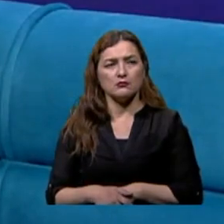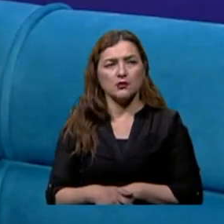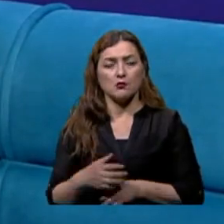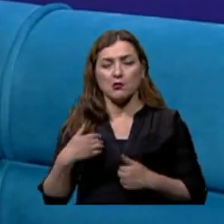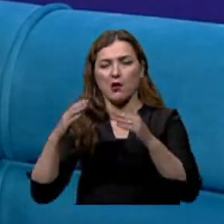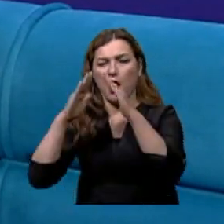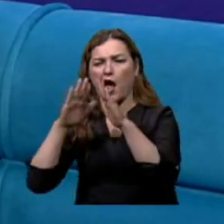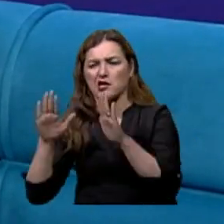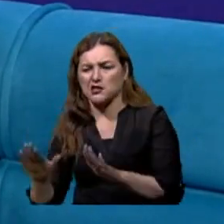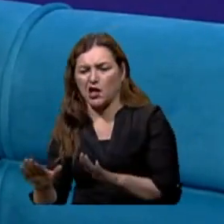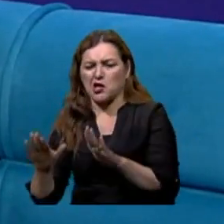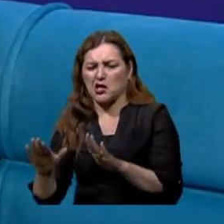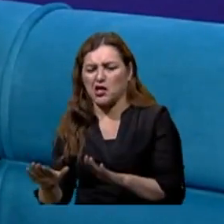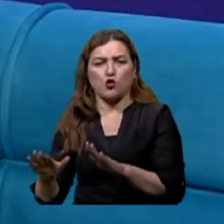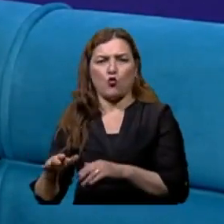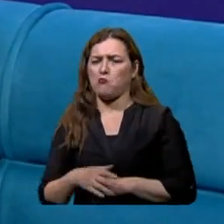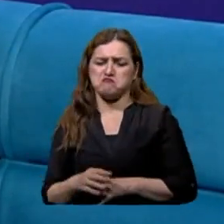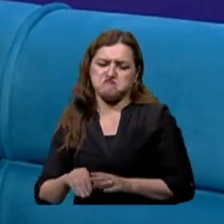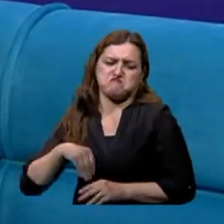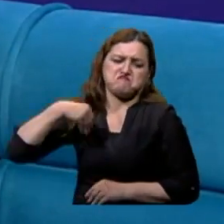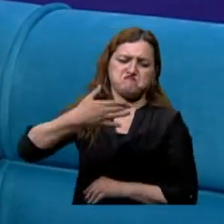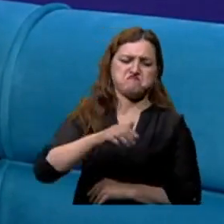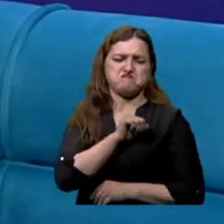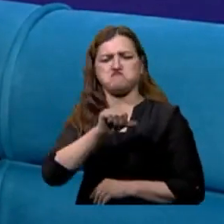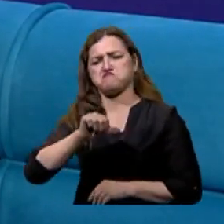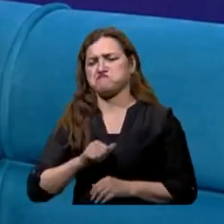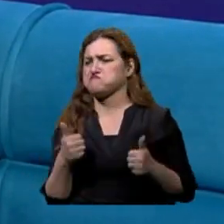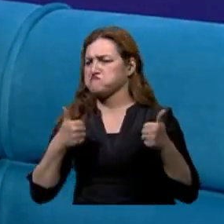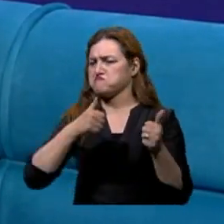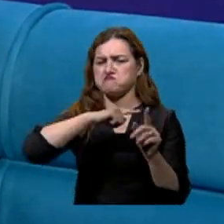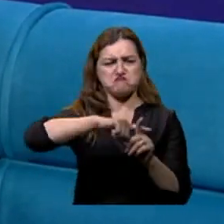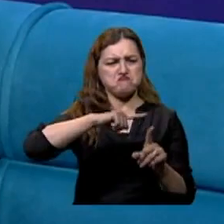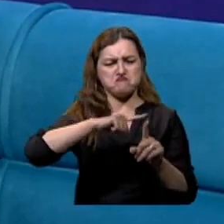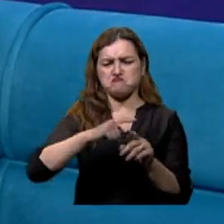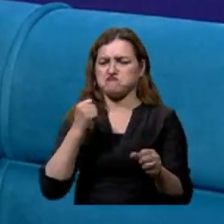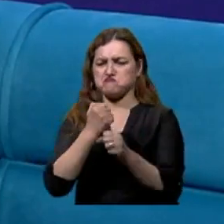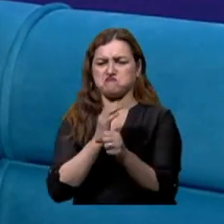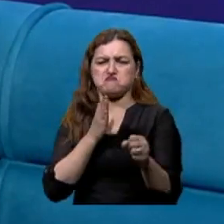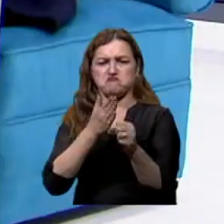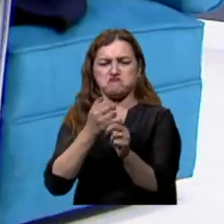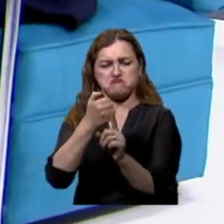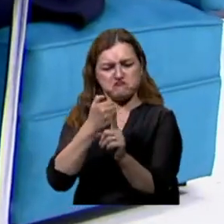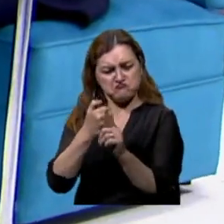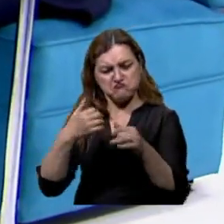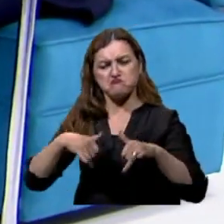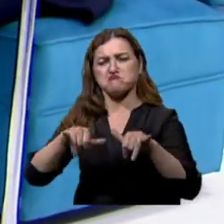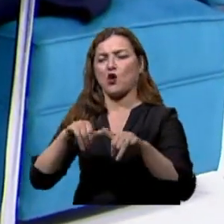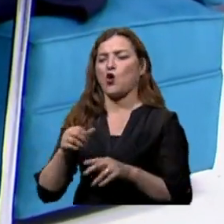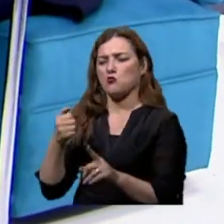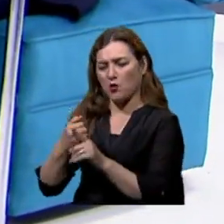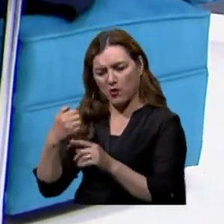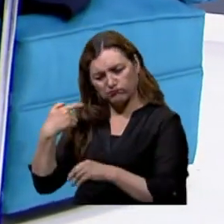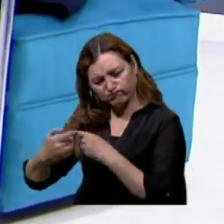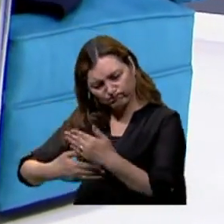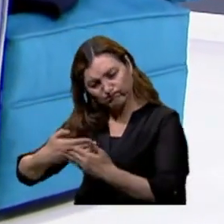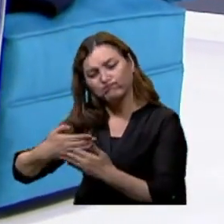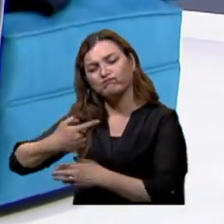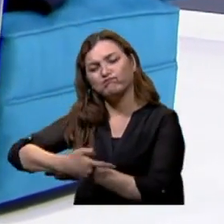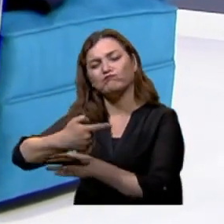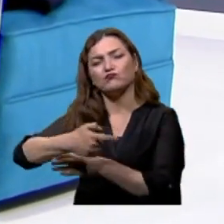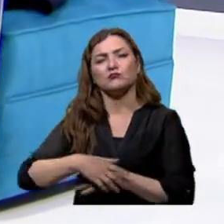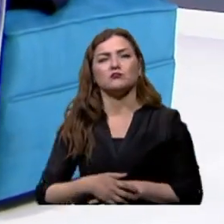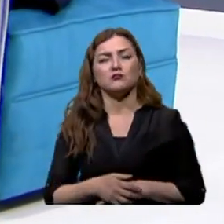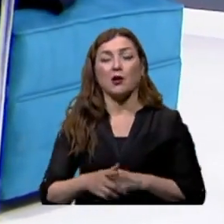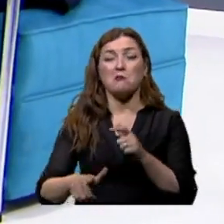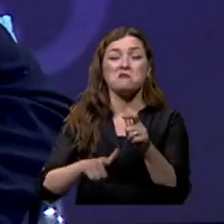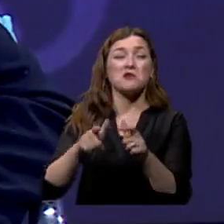encerrado. Siempre ando con buena actitud, salgo a trabajar, salí adelante. Luchando en el día a día. Todos los días. ¿Qué le podrías